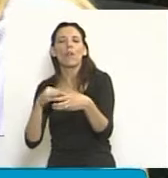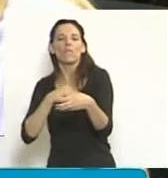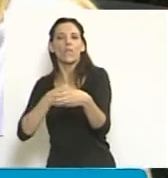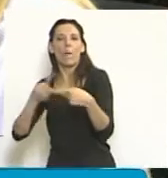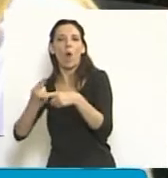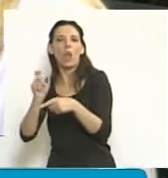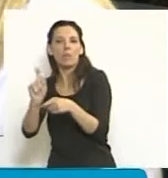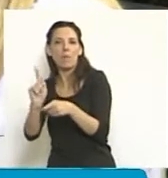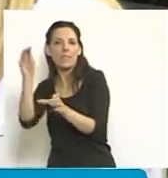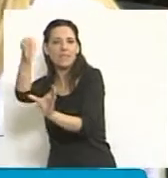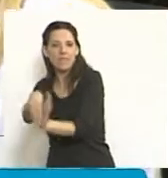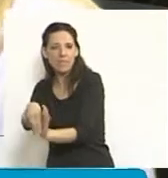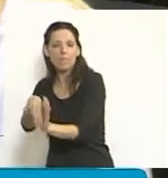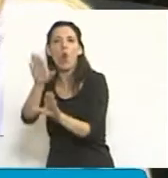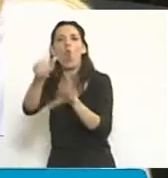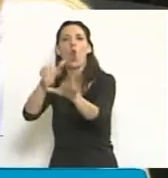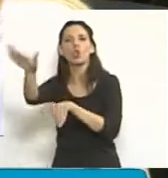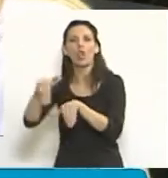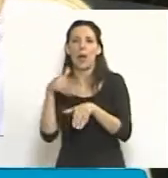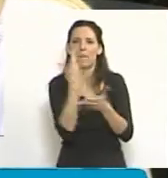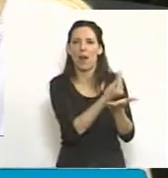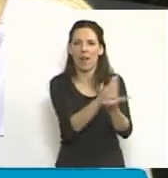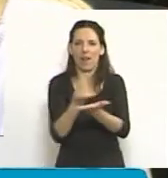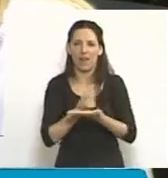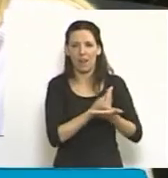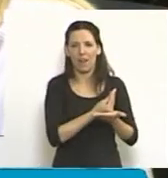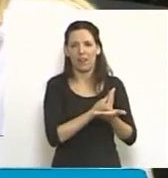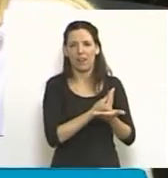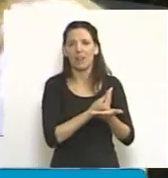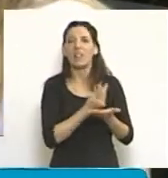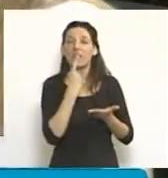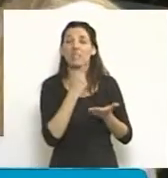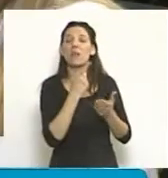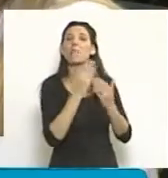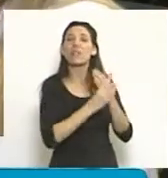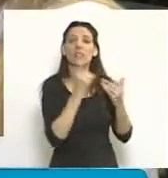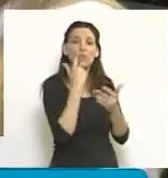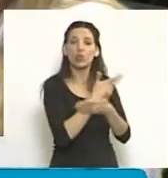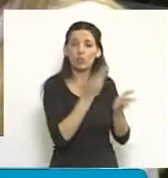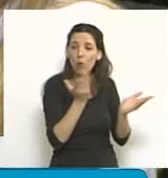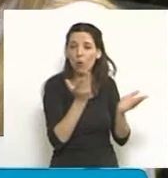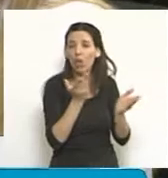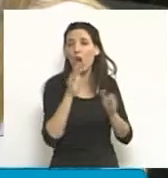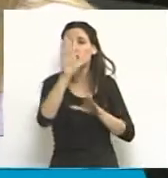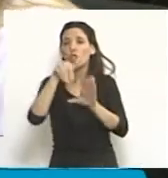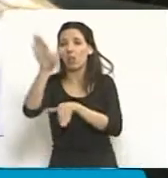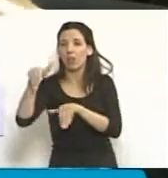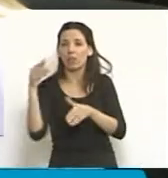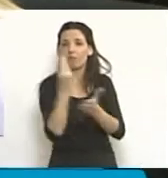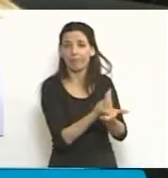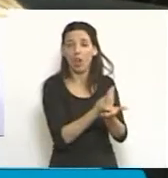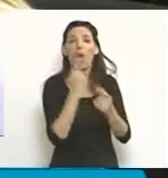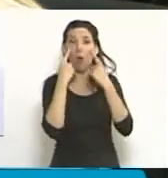garantizan tribunas de actuación dentro del espacio público, en muchos casos a costa de muchos que